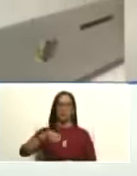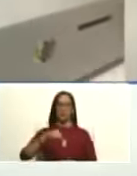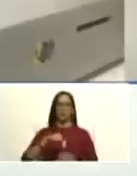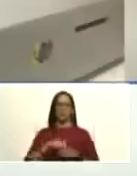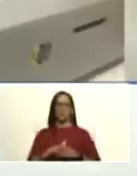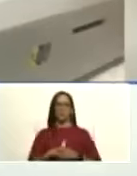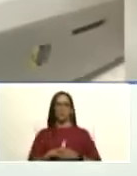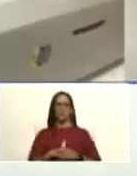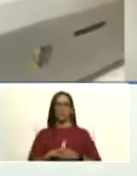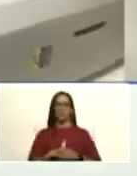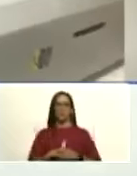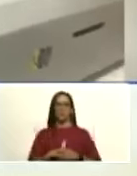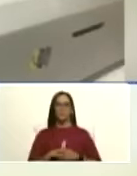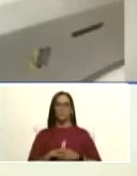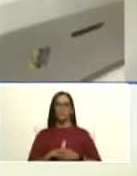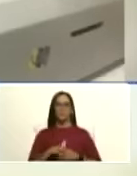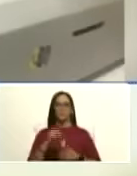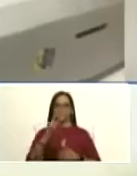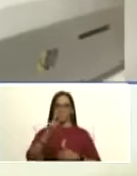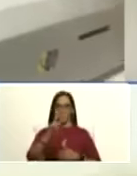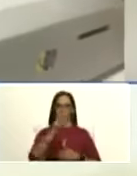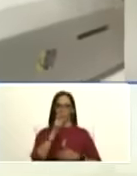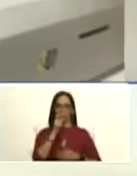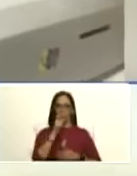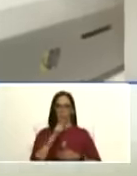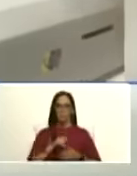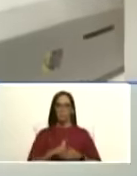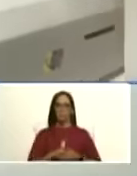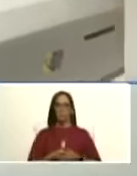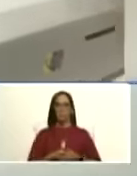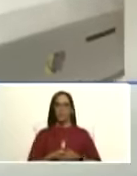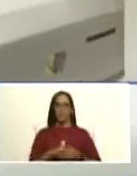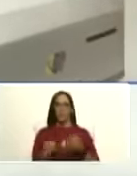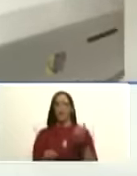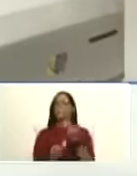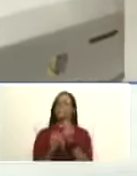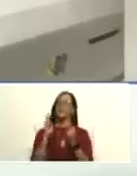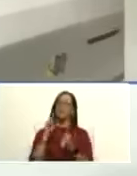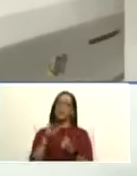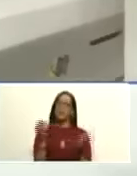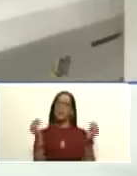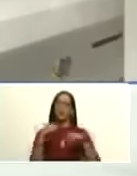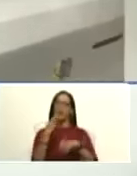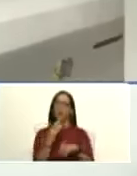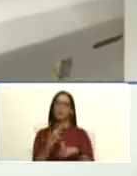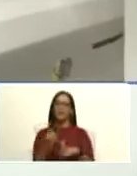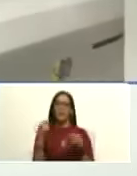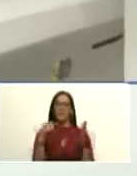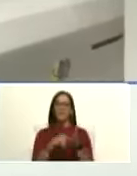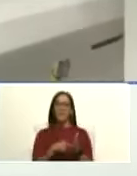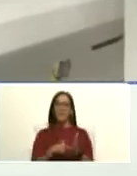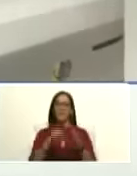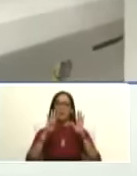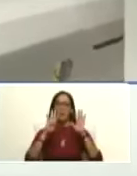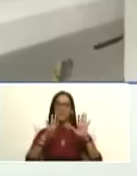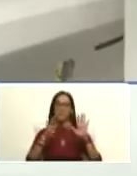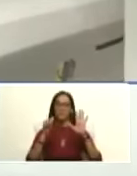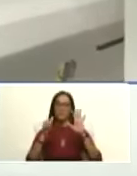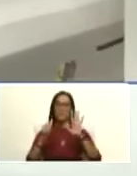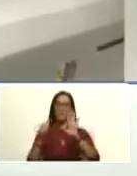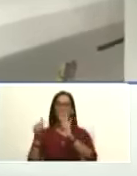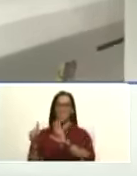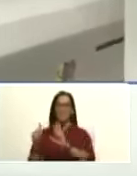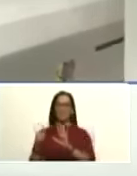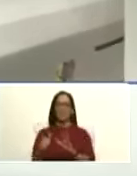Sí. Sí. Segunda pregunta. ¿Apoya usted el Acuerdo de Ginebra de 1966 como el